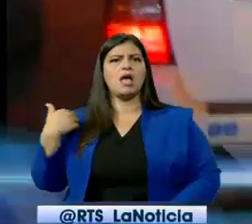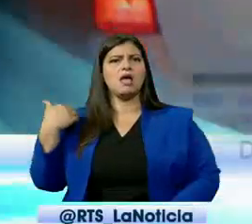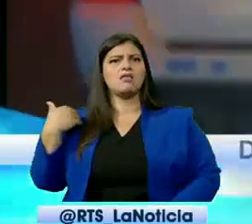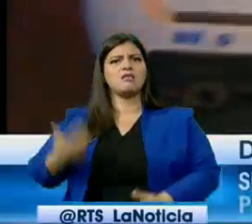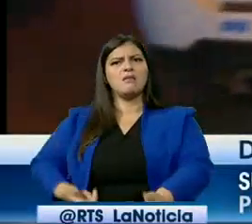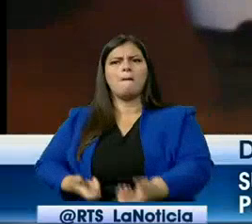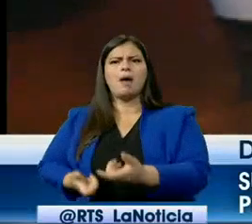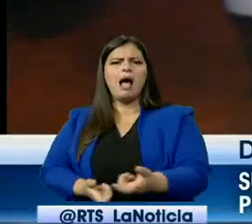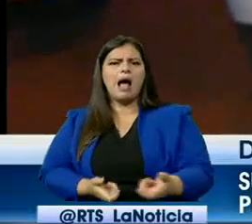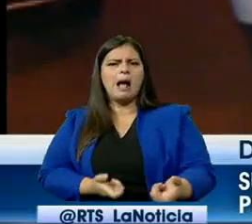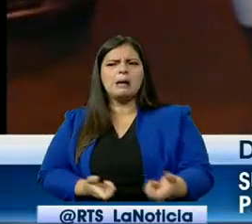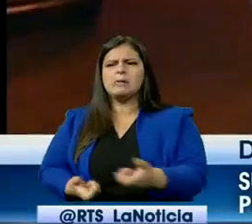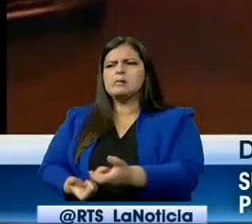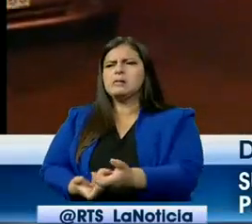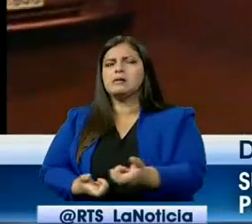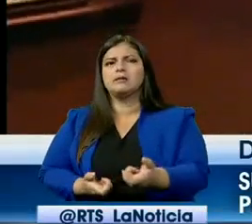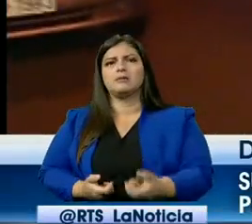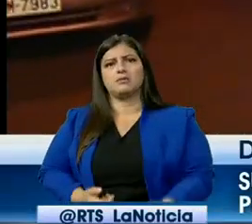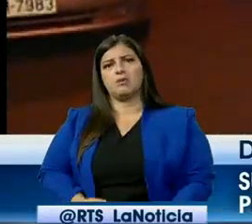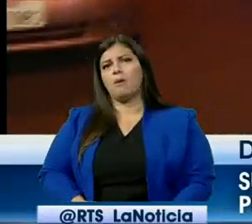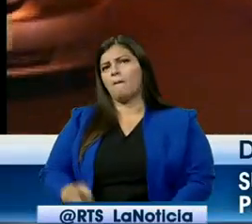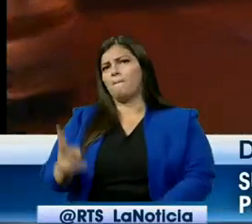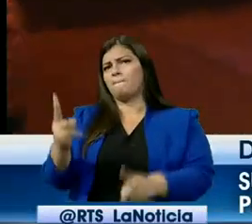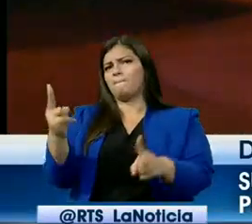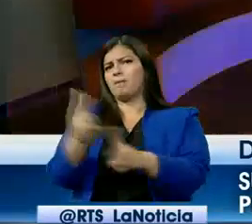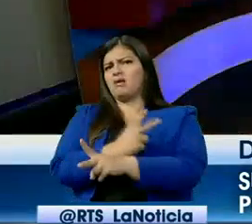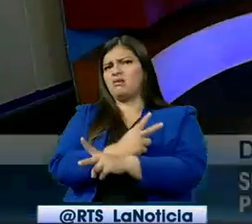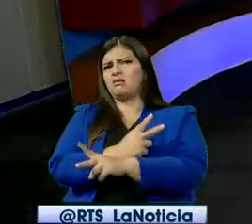Campantes, informó Jorge Escobar.